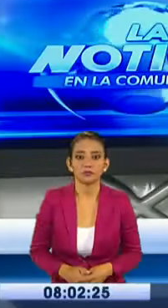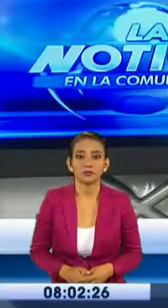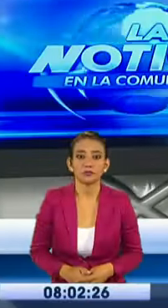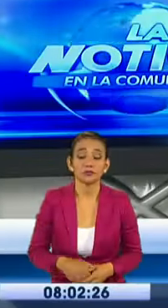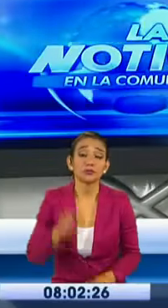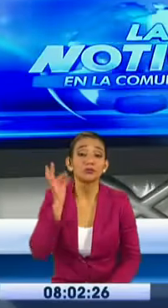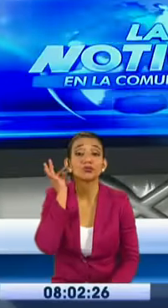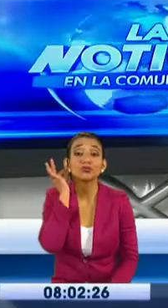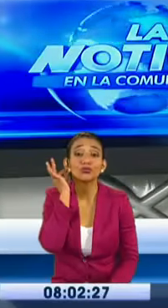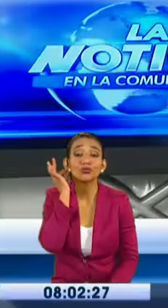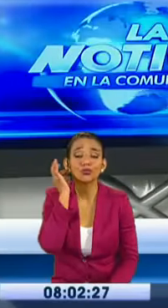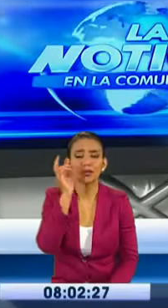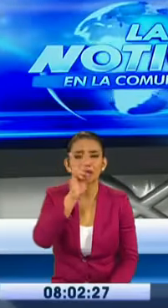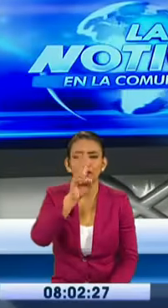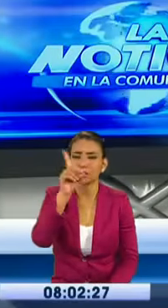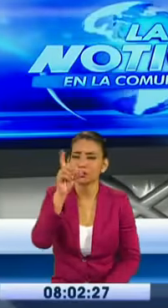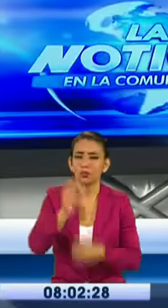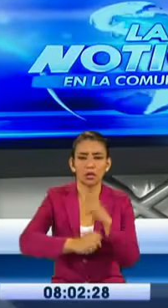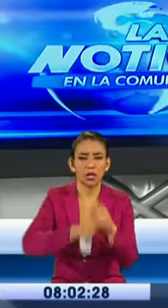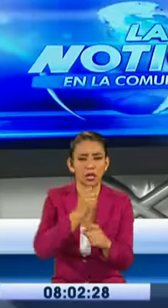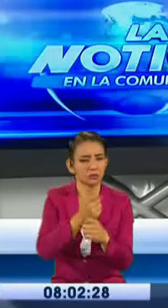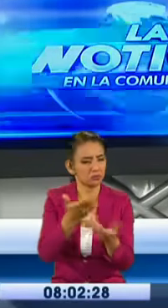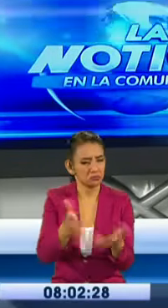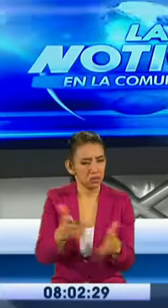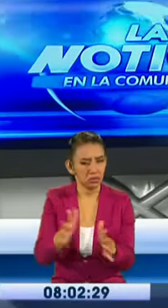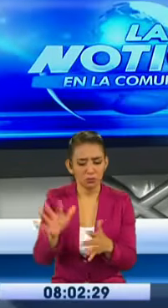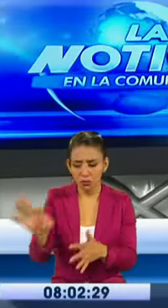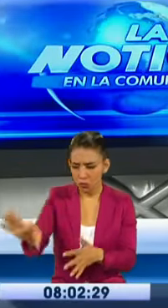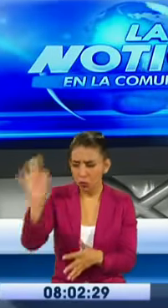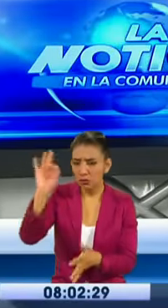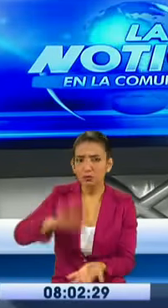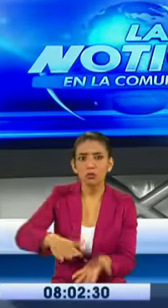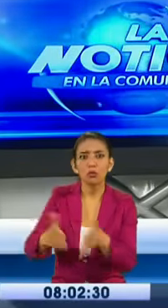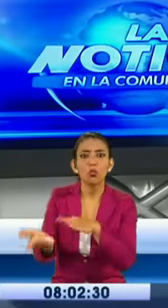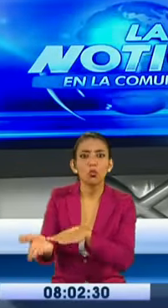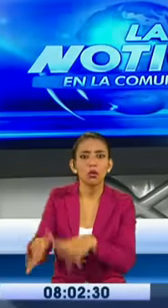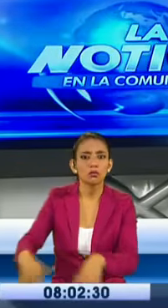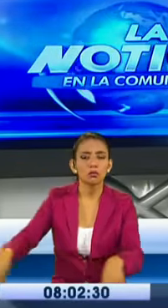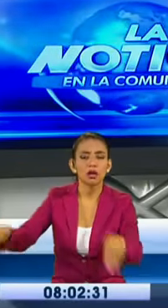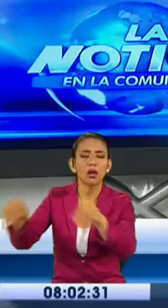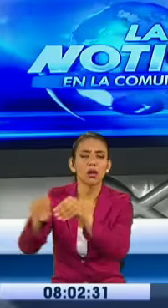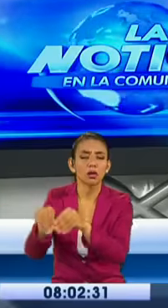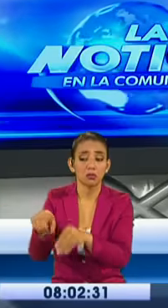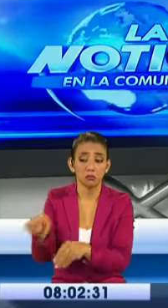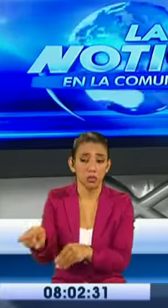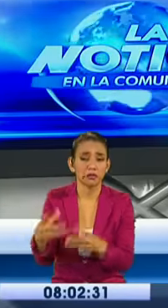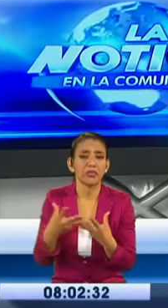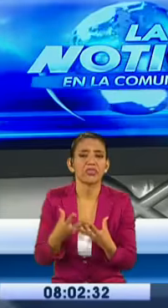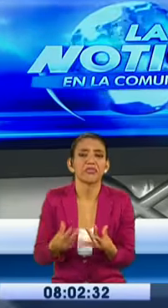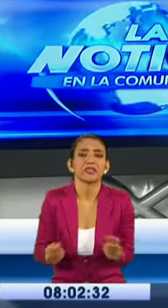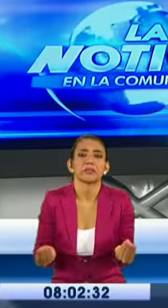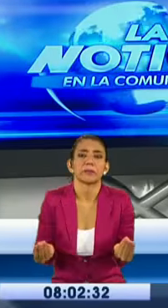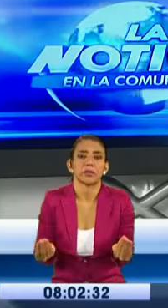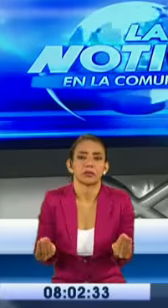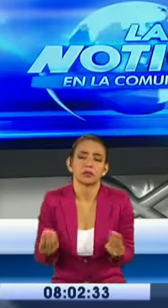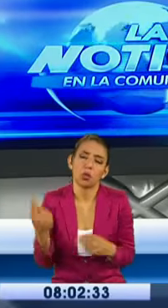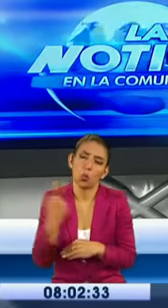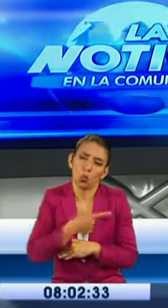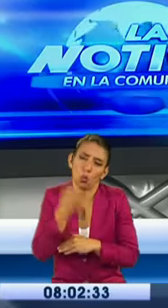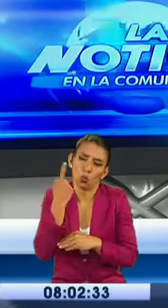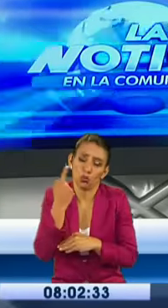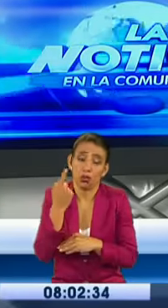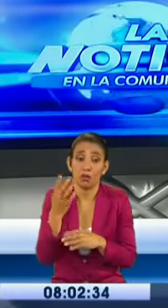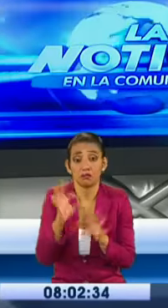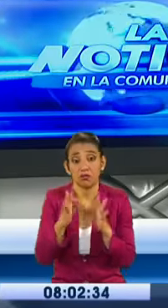Mujer de aproximadamente 21 años de edad fue encontrado en un terreno baldío. La joven desapareció hace aproximadamente 24 horas. La familia la